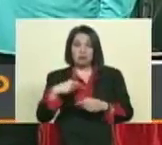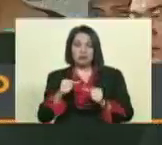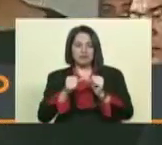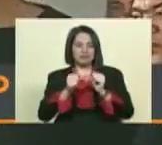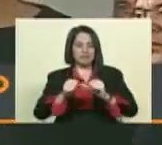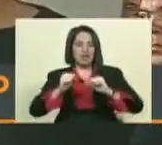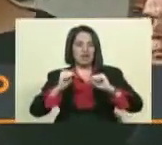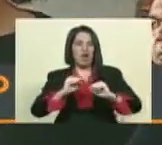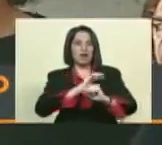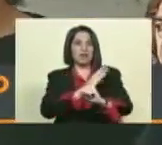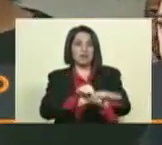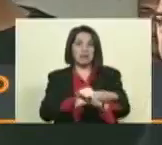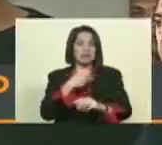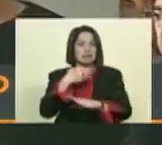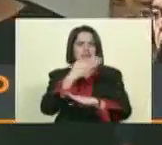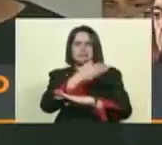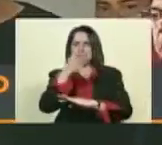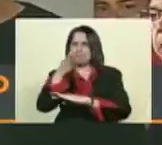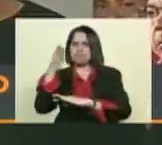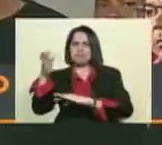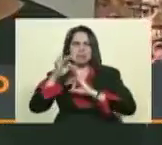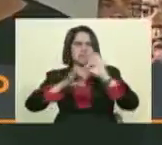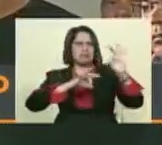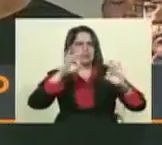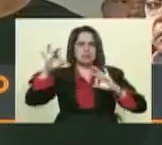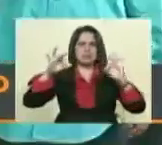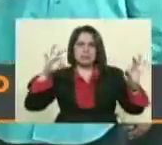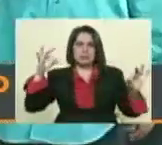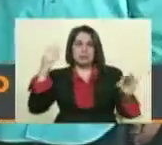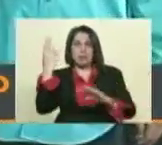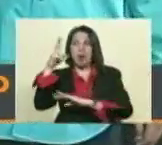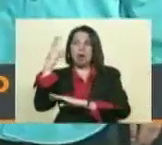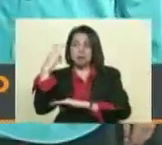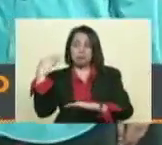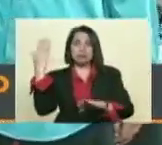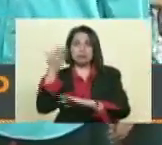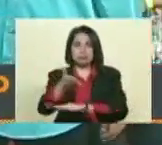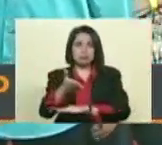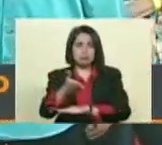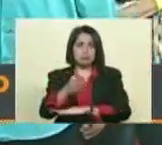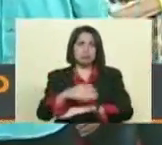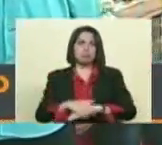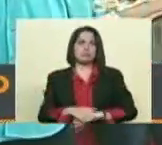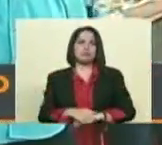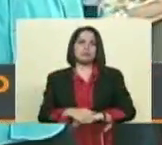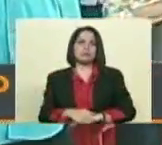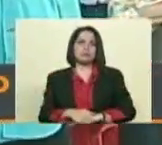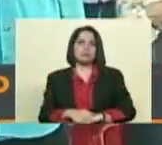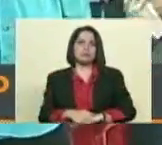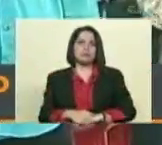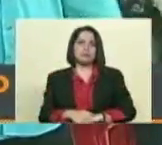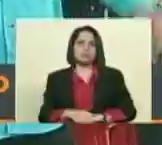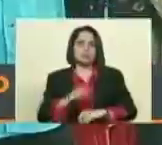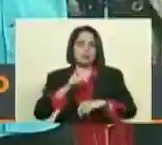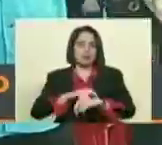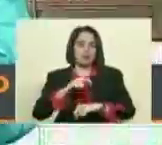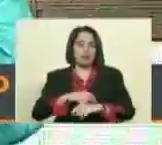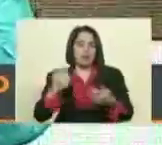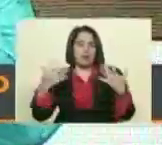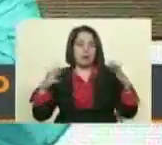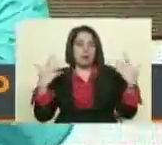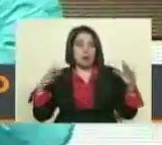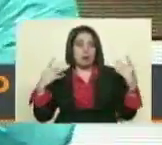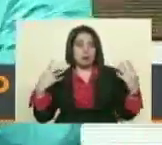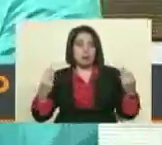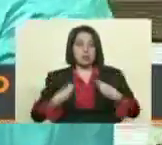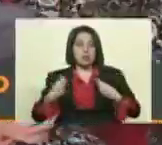estamos seguros que en cualquier momento vamos a retomar así la intención es de cantar en Honduras. Un gran aplauso. ¡Que vivan los